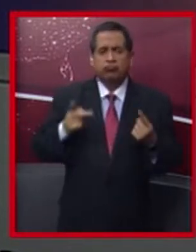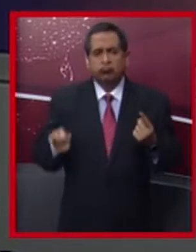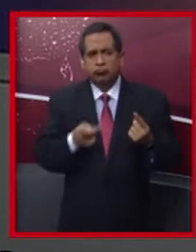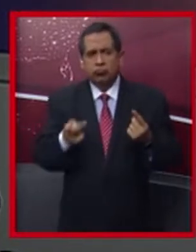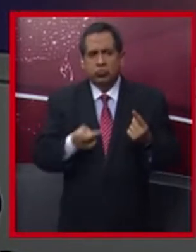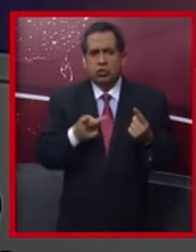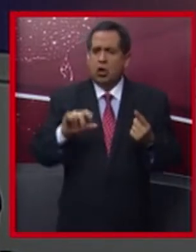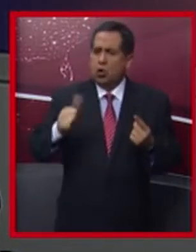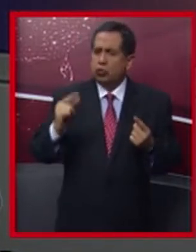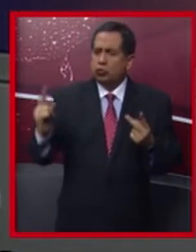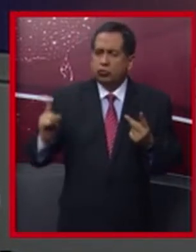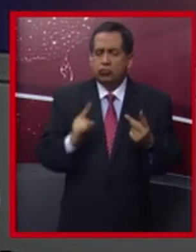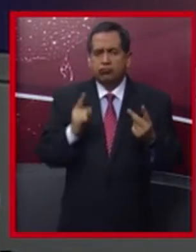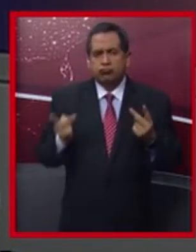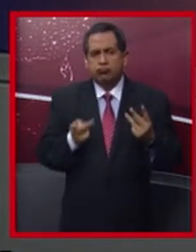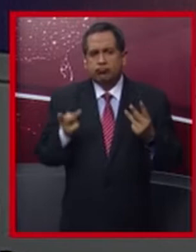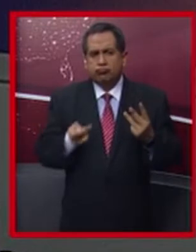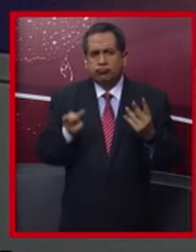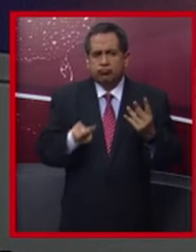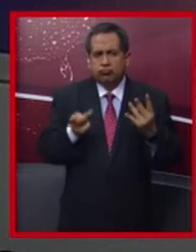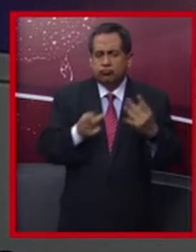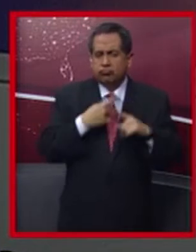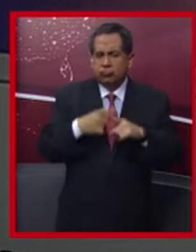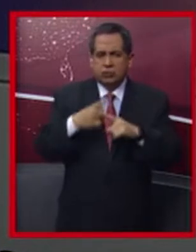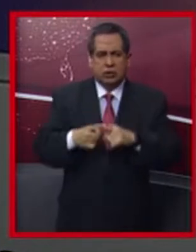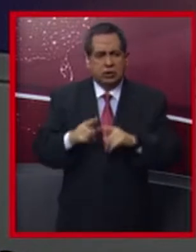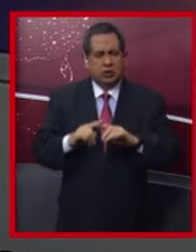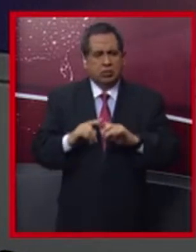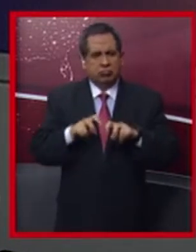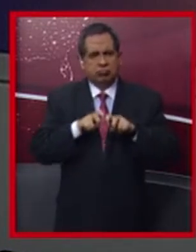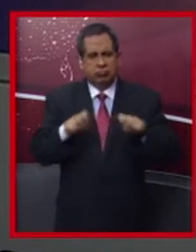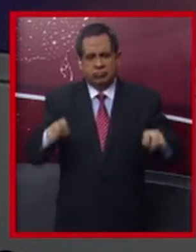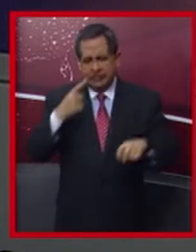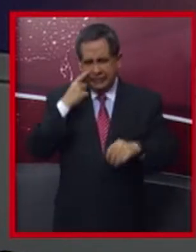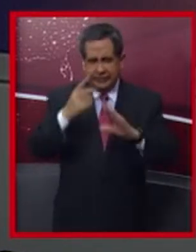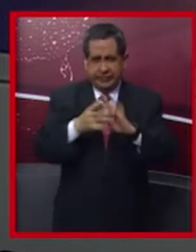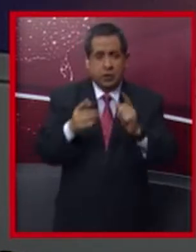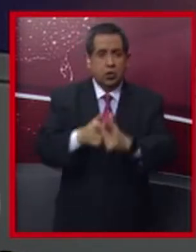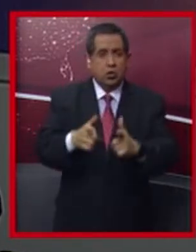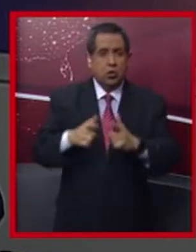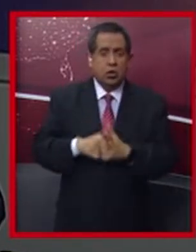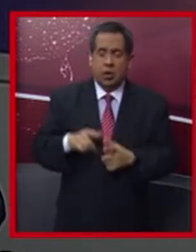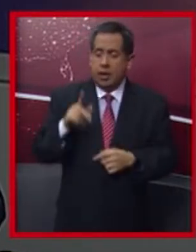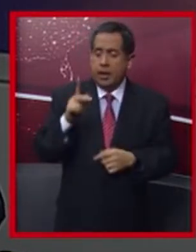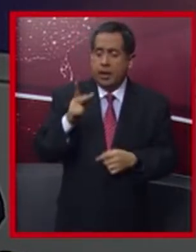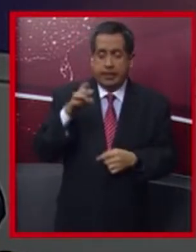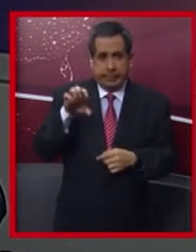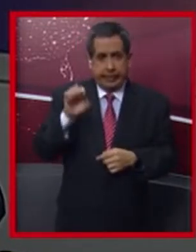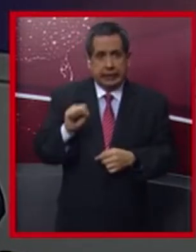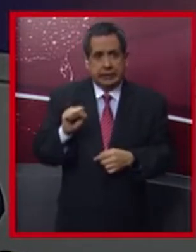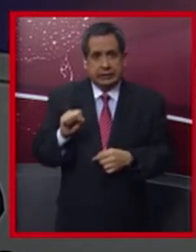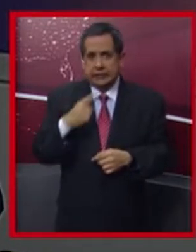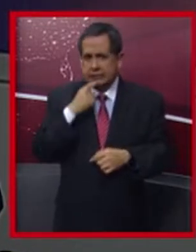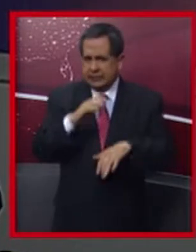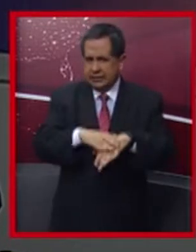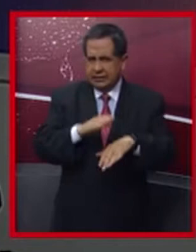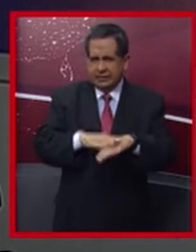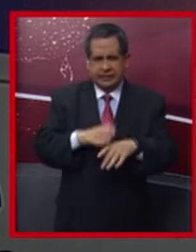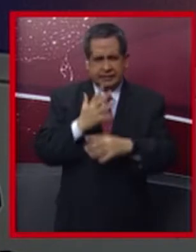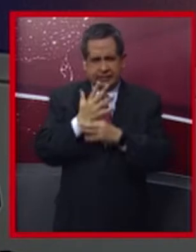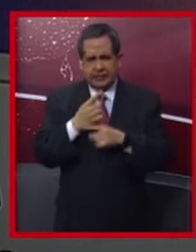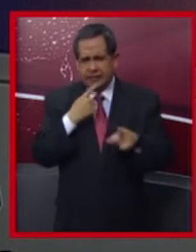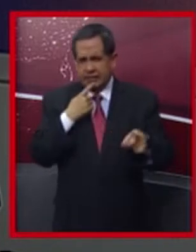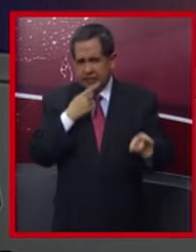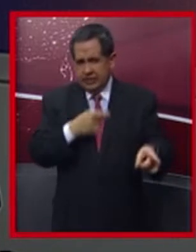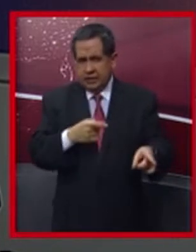el funcionario del Instituto Autónomo alrededor de lo presentado. Mire, el grupo parlamentario del Partido Encuentro Social se refirió a lo dicho por el